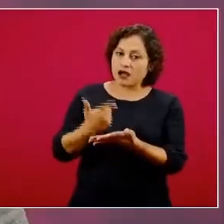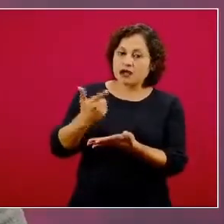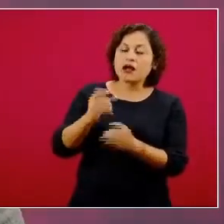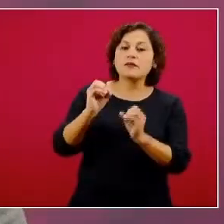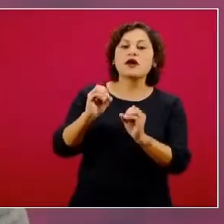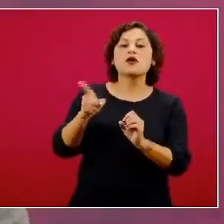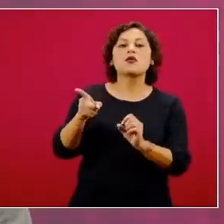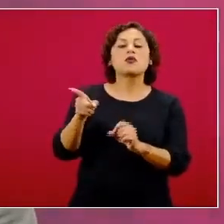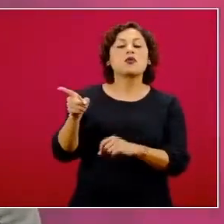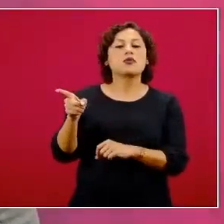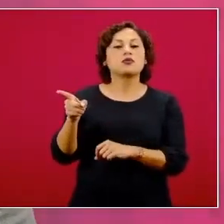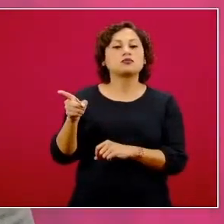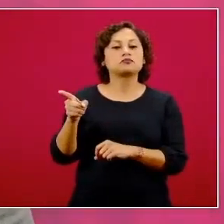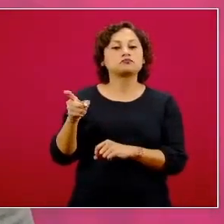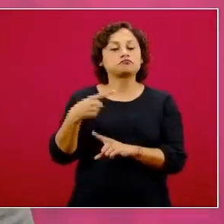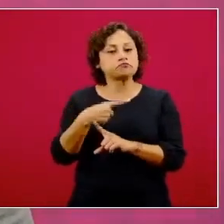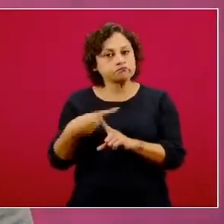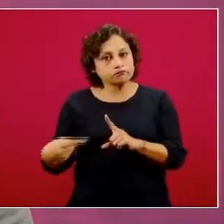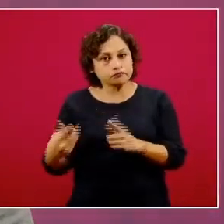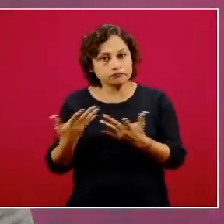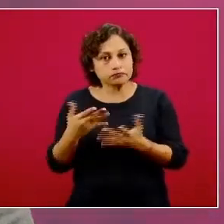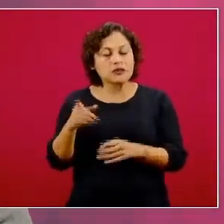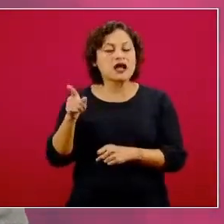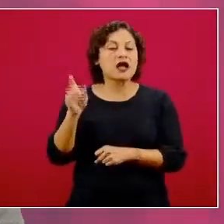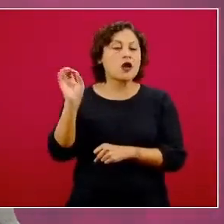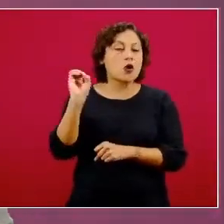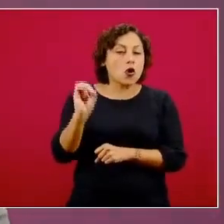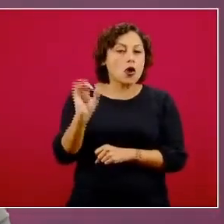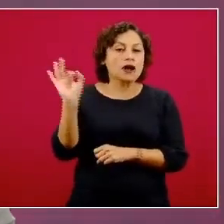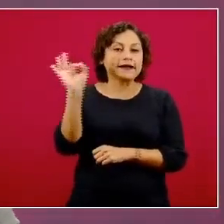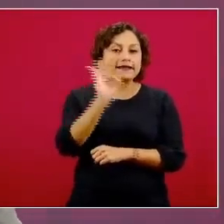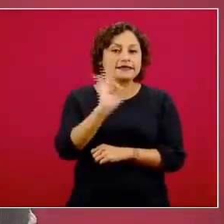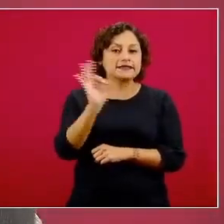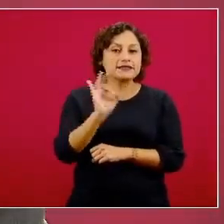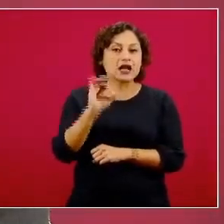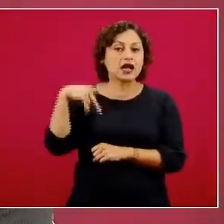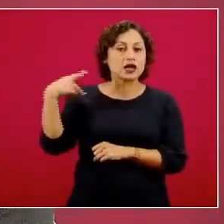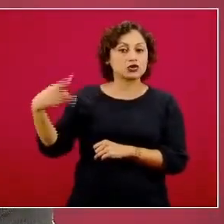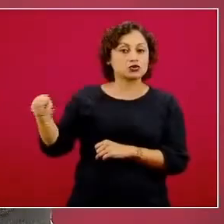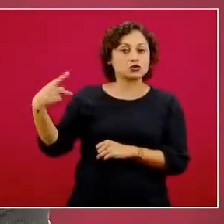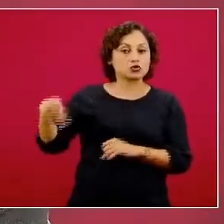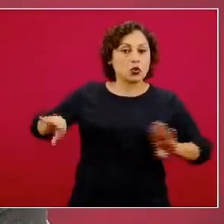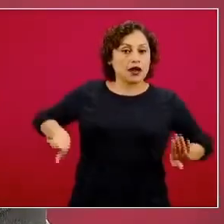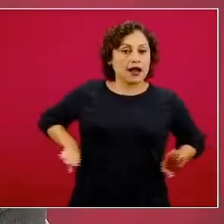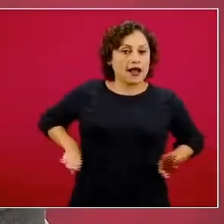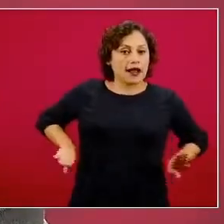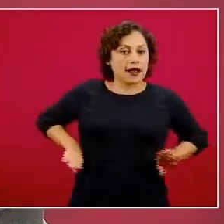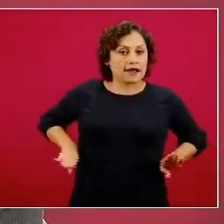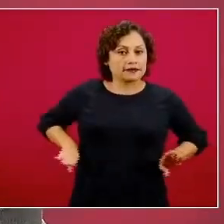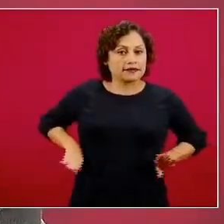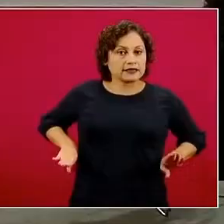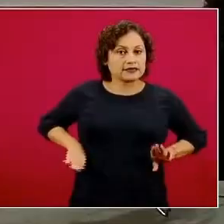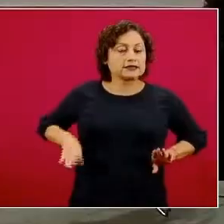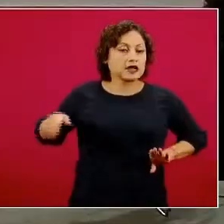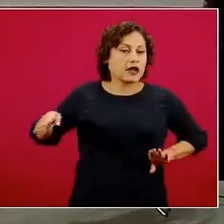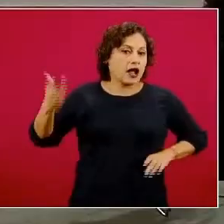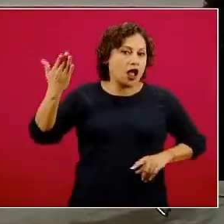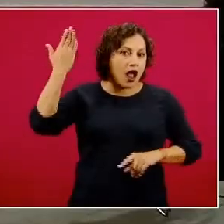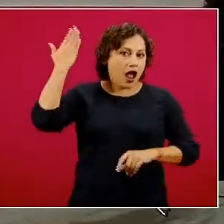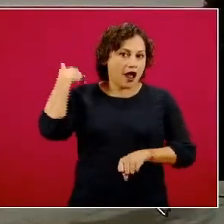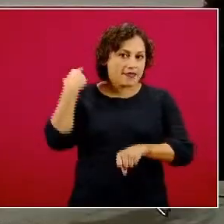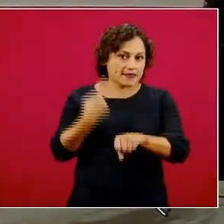también alguna otra condición condición de vida que le haya